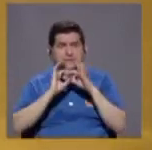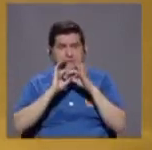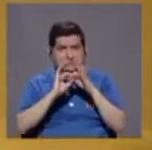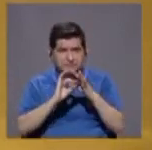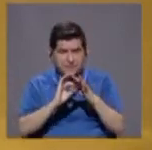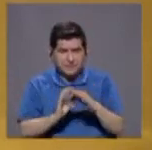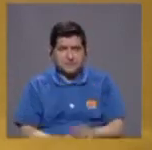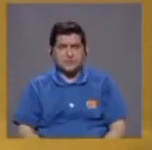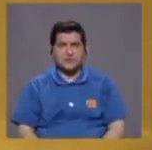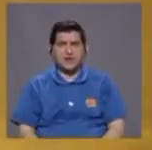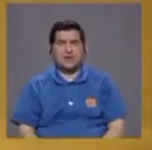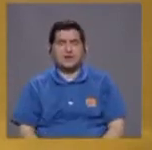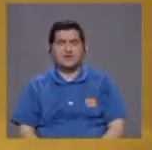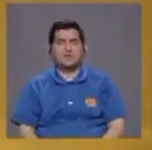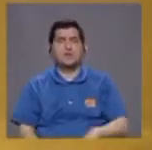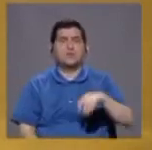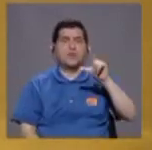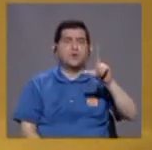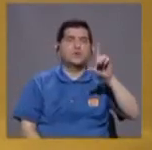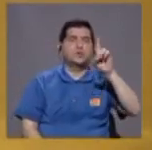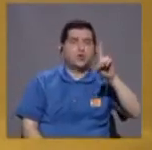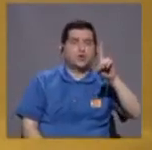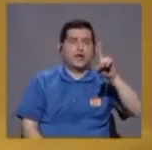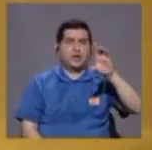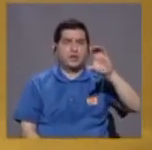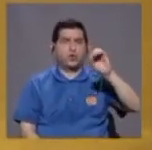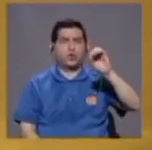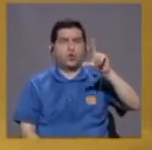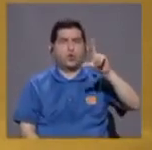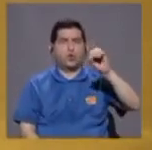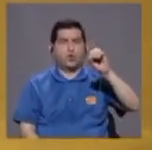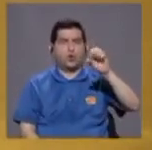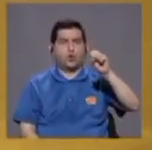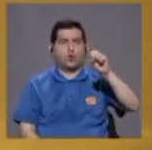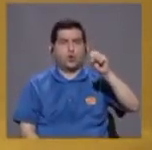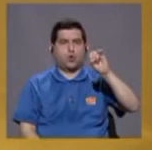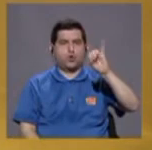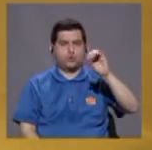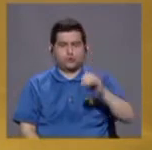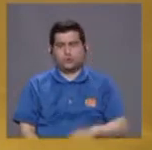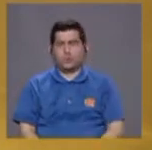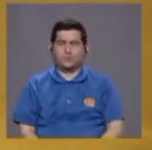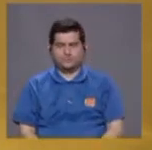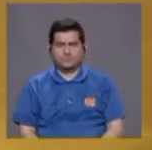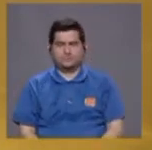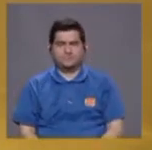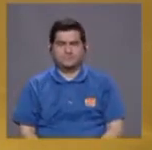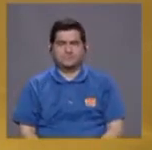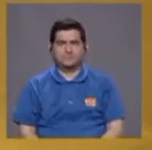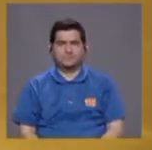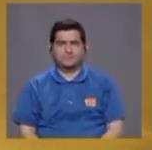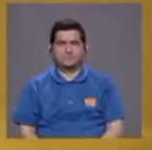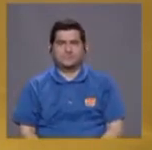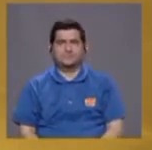del otro Luis Raúl y Luis Donaldo, los dos sonorenses.